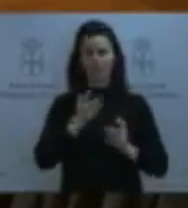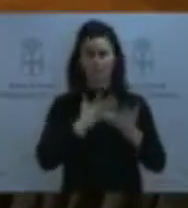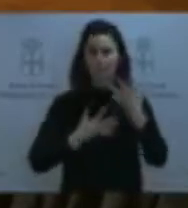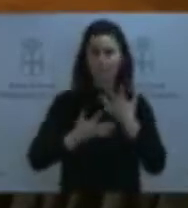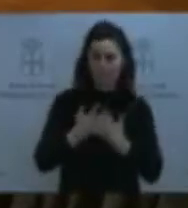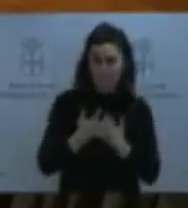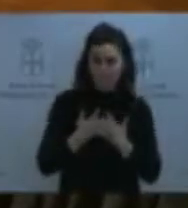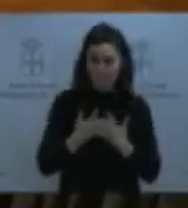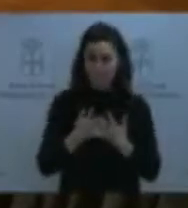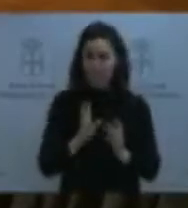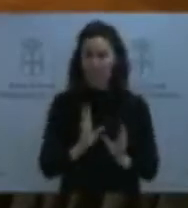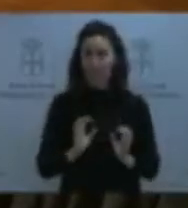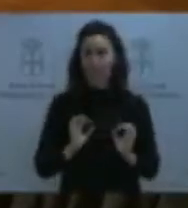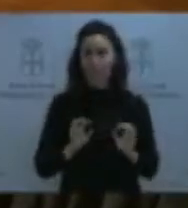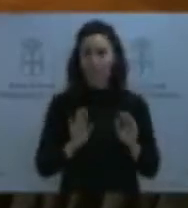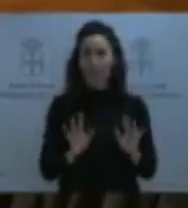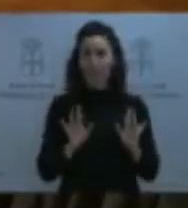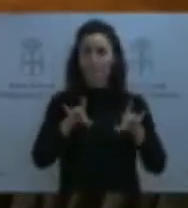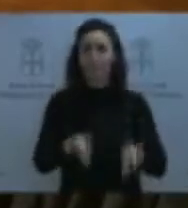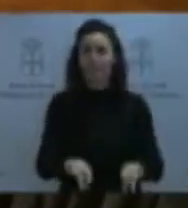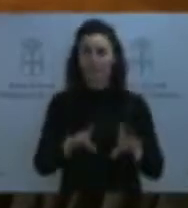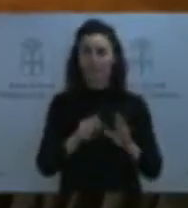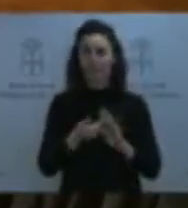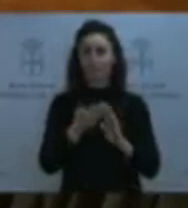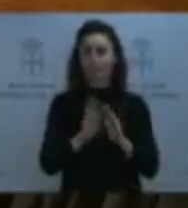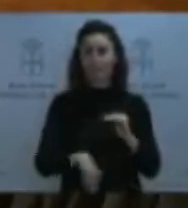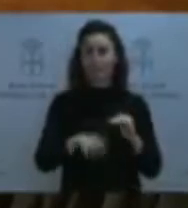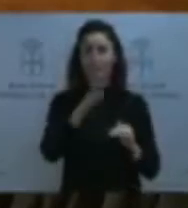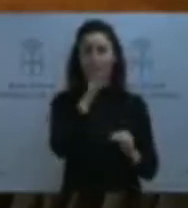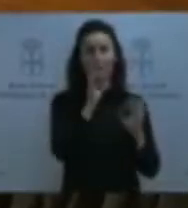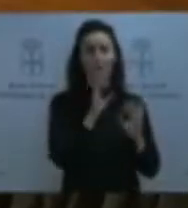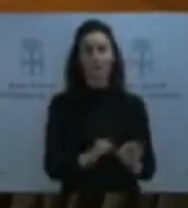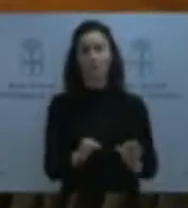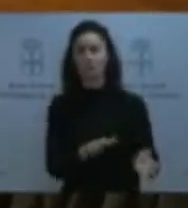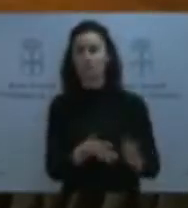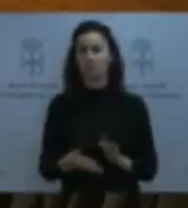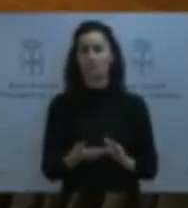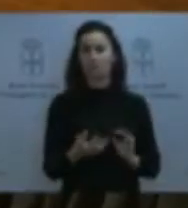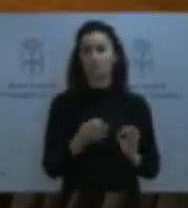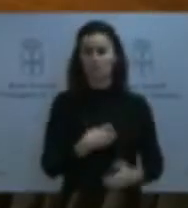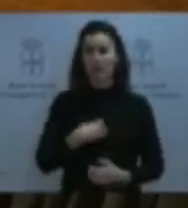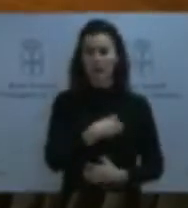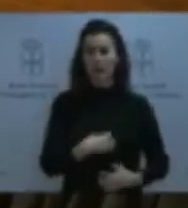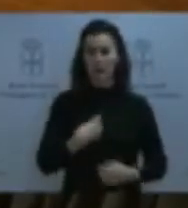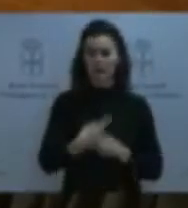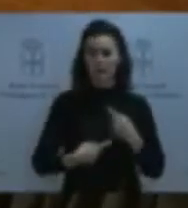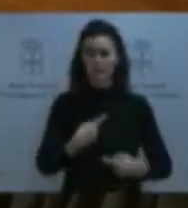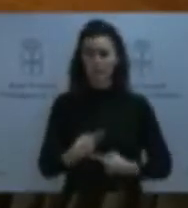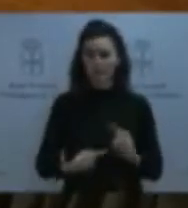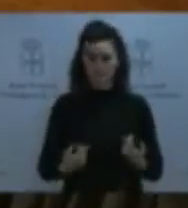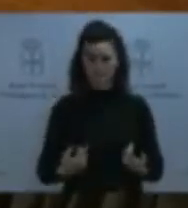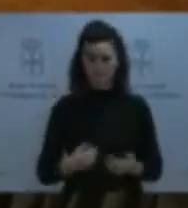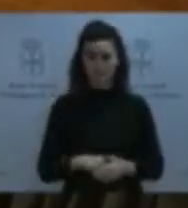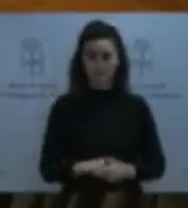que relativamente menor, que la ansiedad de las familias, pero que tiene otra mucho más grave, que el posible